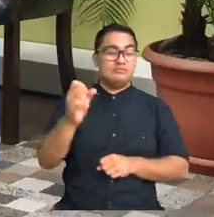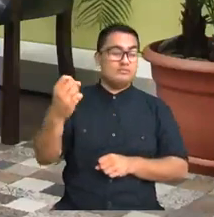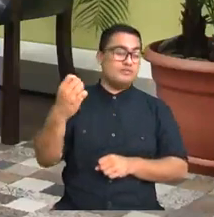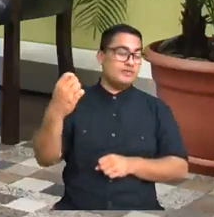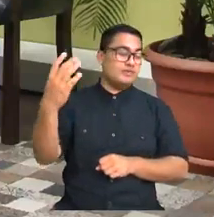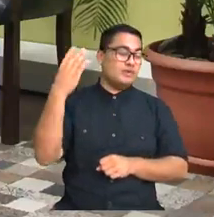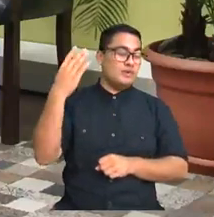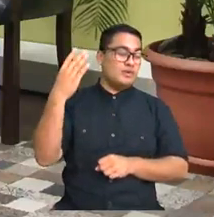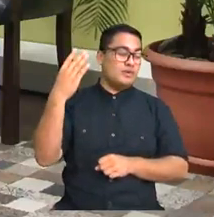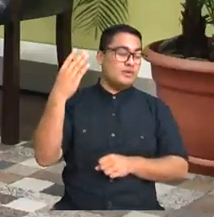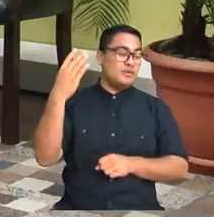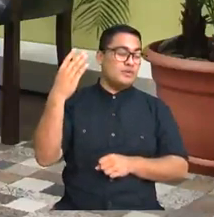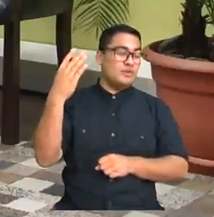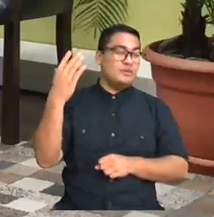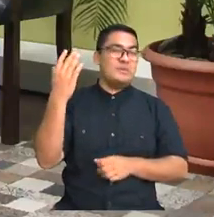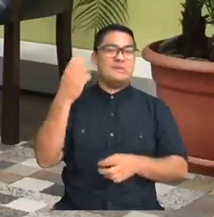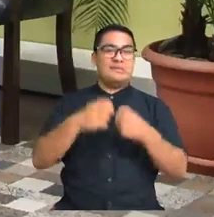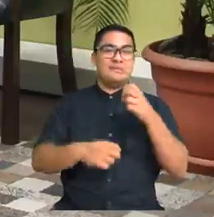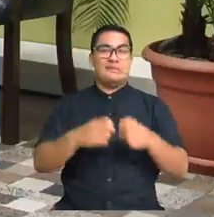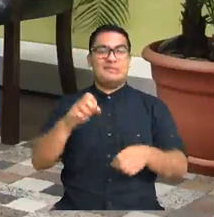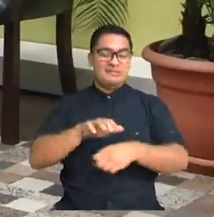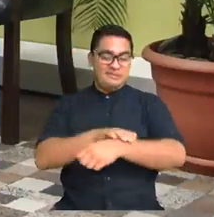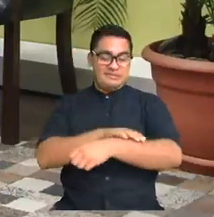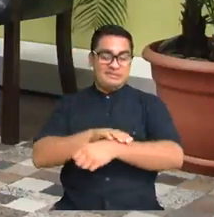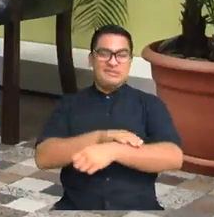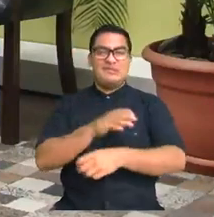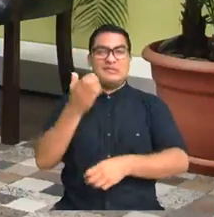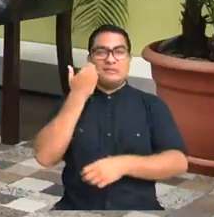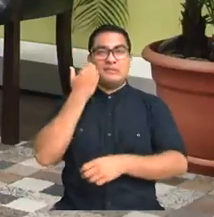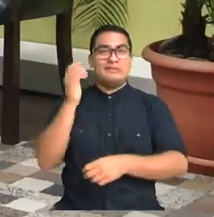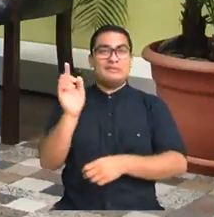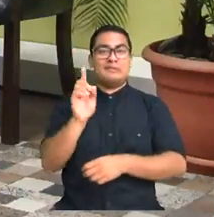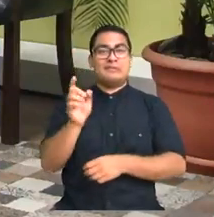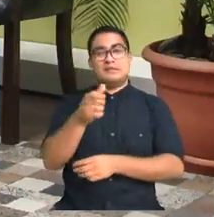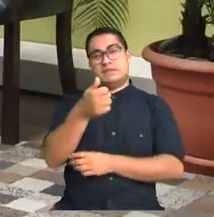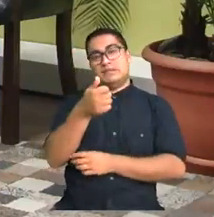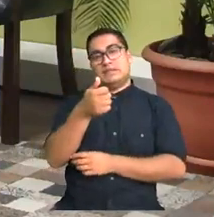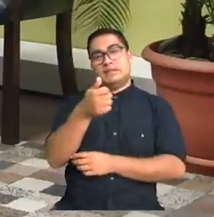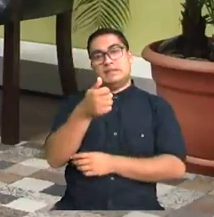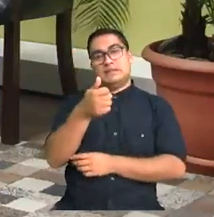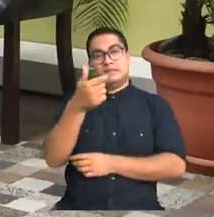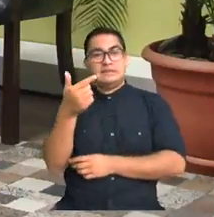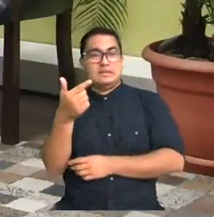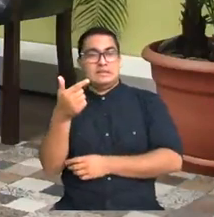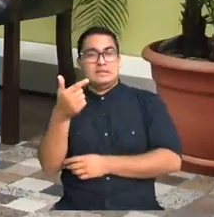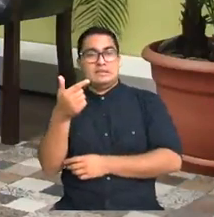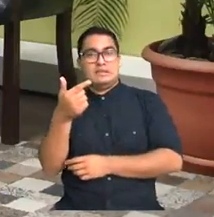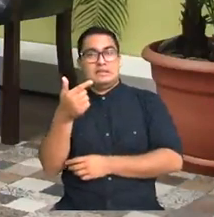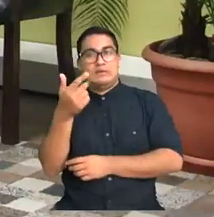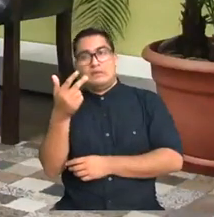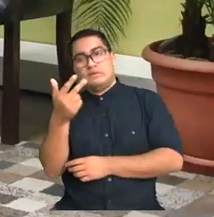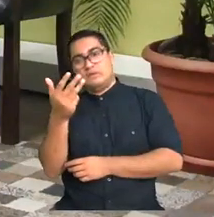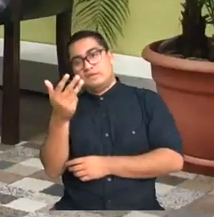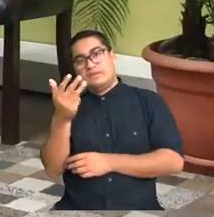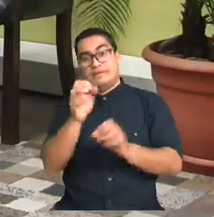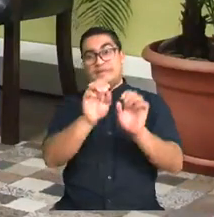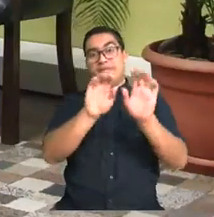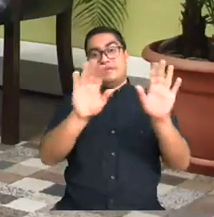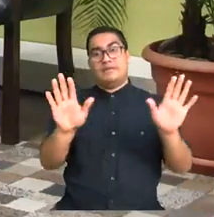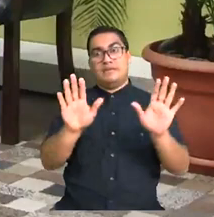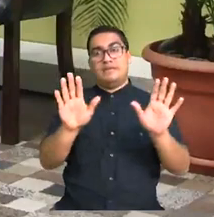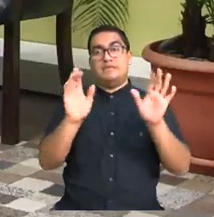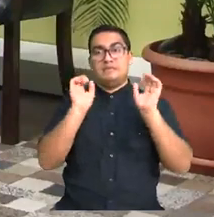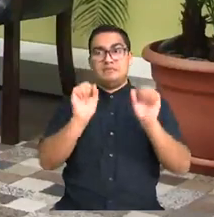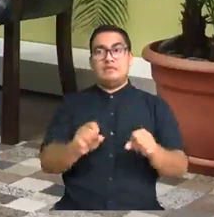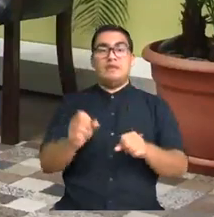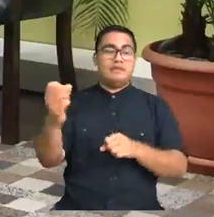de esa hora sin exponer tanto la piel? Es decir, de las 6, 7 de la mañana a las 9, no hay ningún problema, pasar las 3 horas